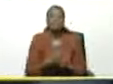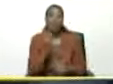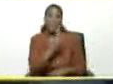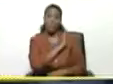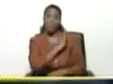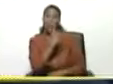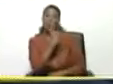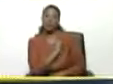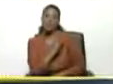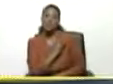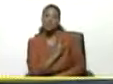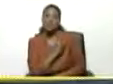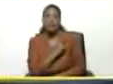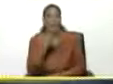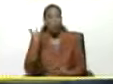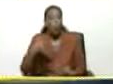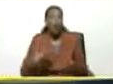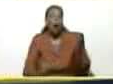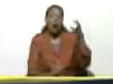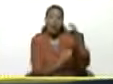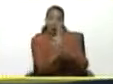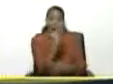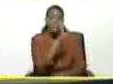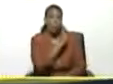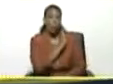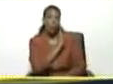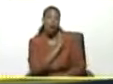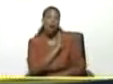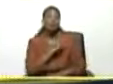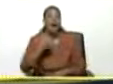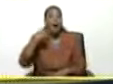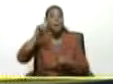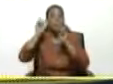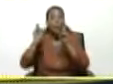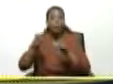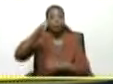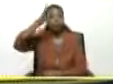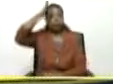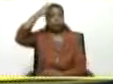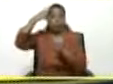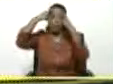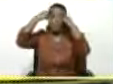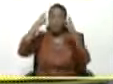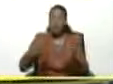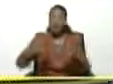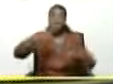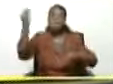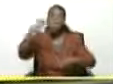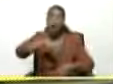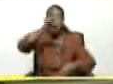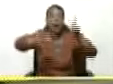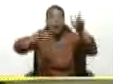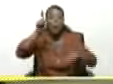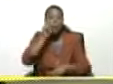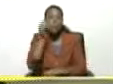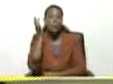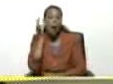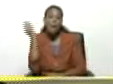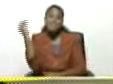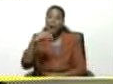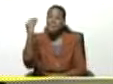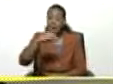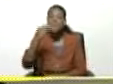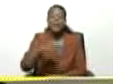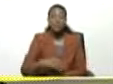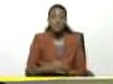presidente que bueno forma parte por supuesto de seguir capacitando formando profesionalizando a hombres y mujeres para